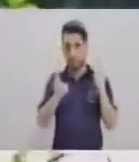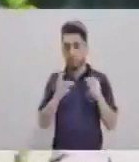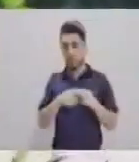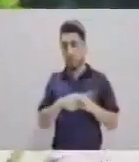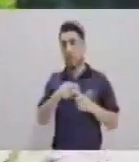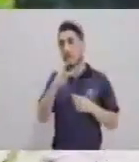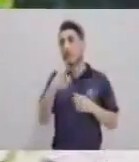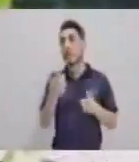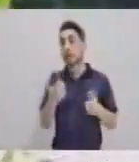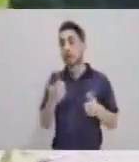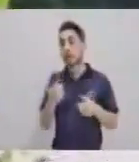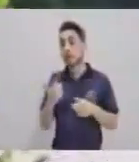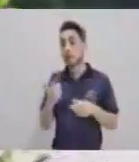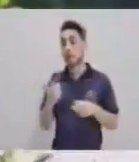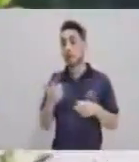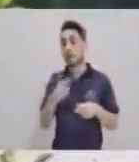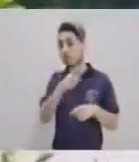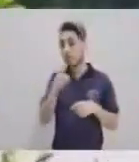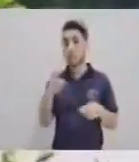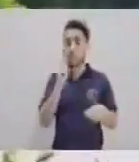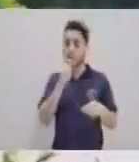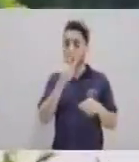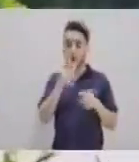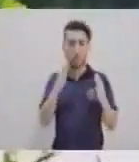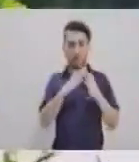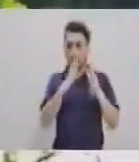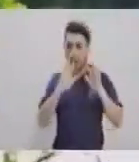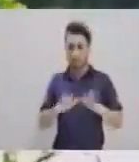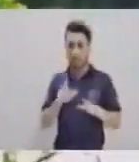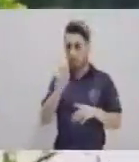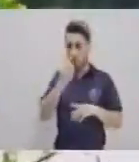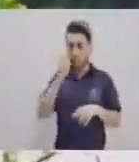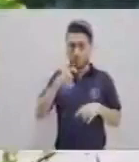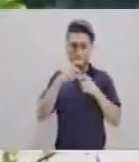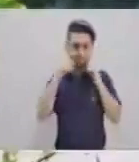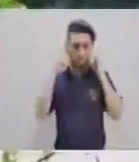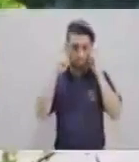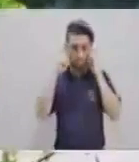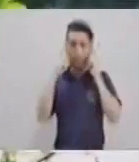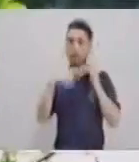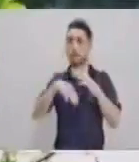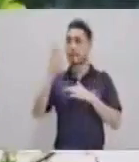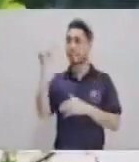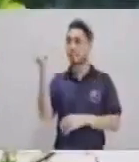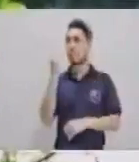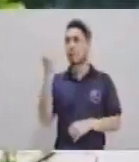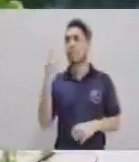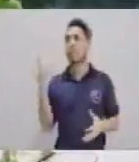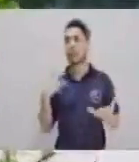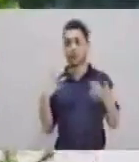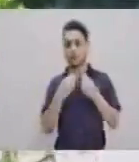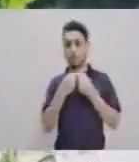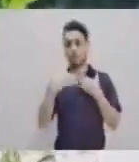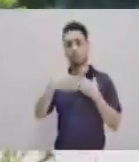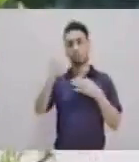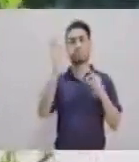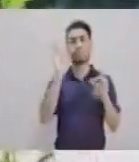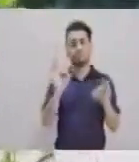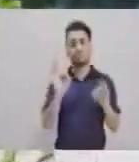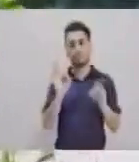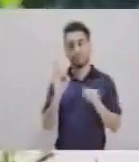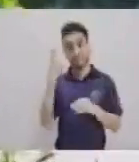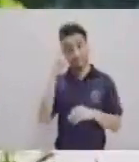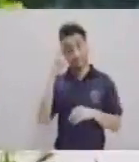Si va a realizar los ejercicios de actividad física en casa, no use la mascarilla. Pero sobre todo, juntos salemos